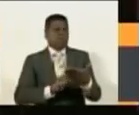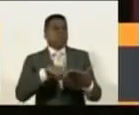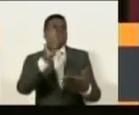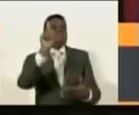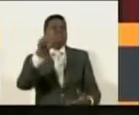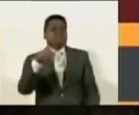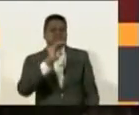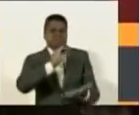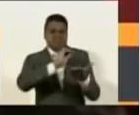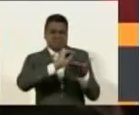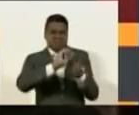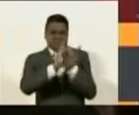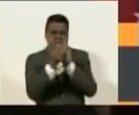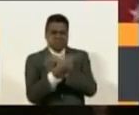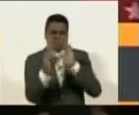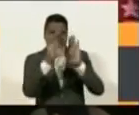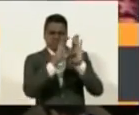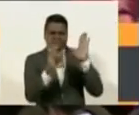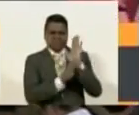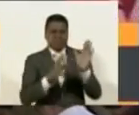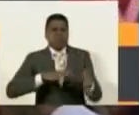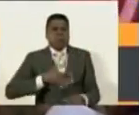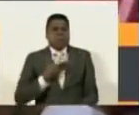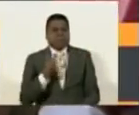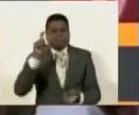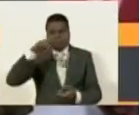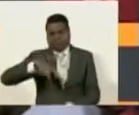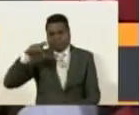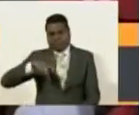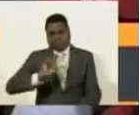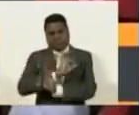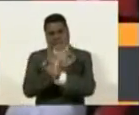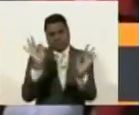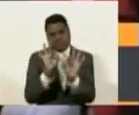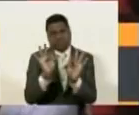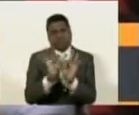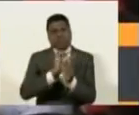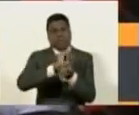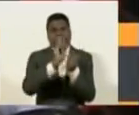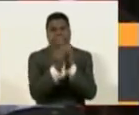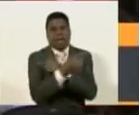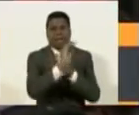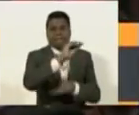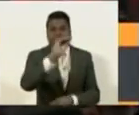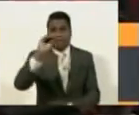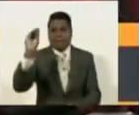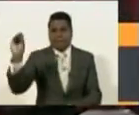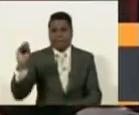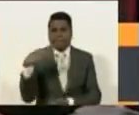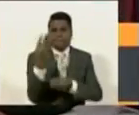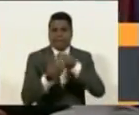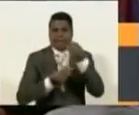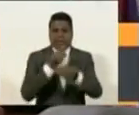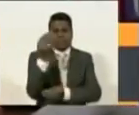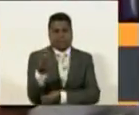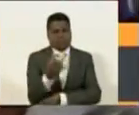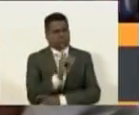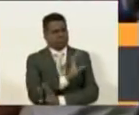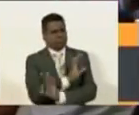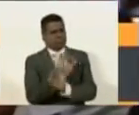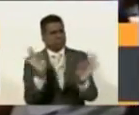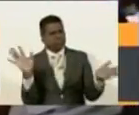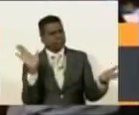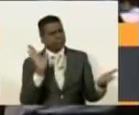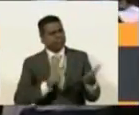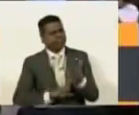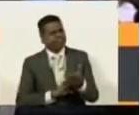que esa constituyente y esa constitución no tiene necesidad de ir a un referéndum consultivo para su ejecución.